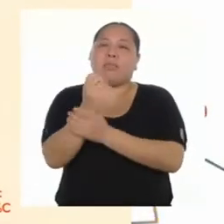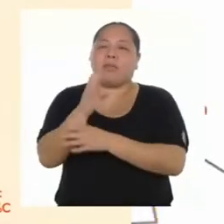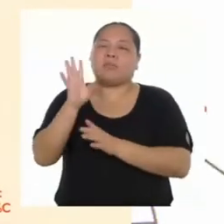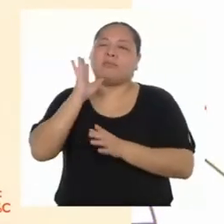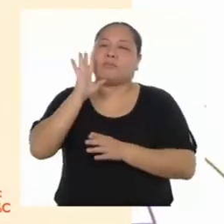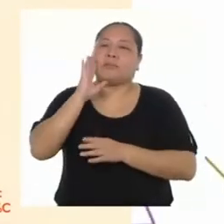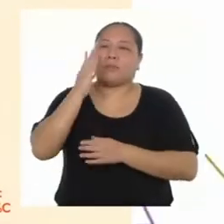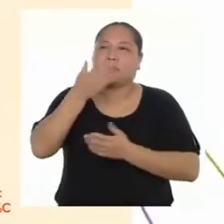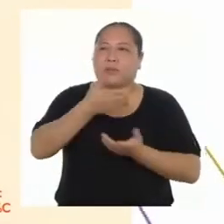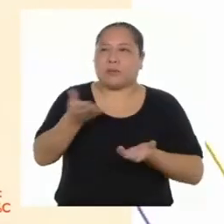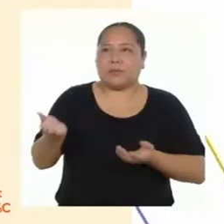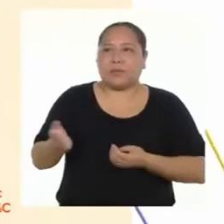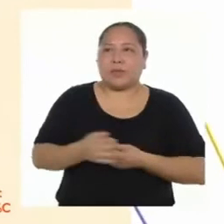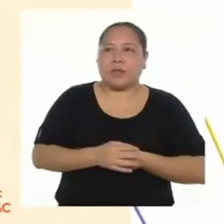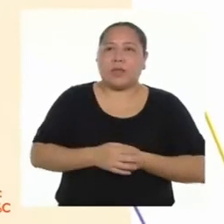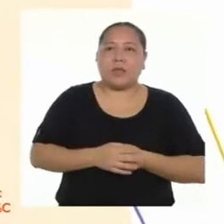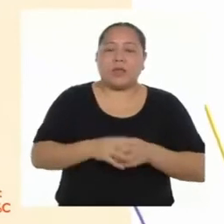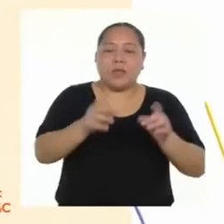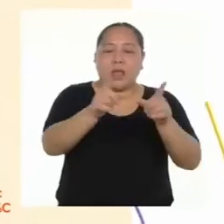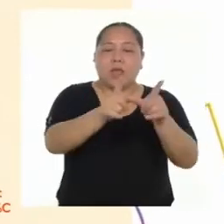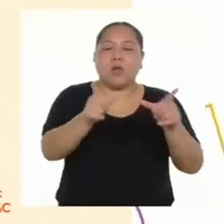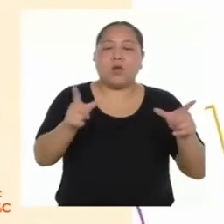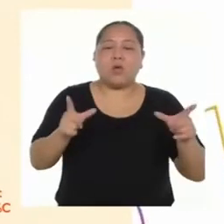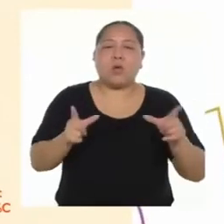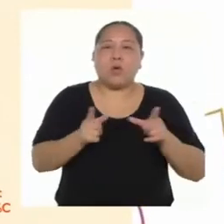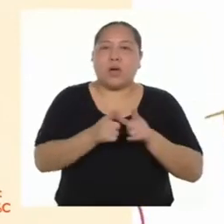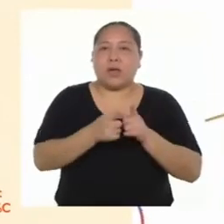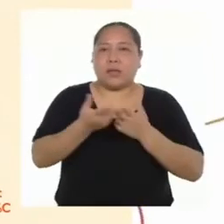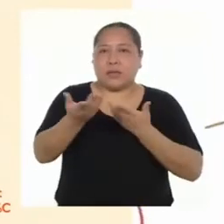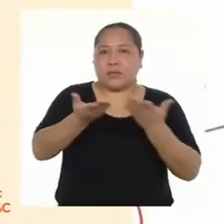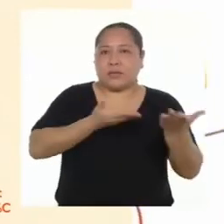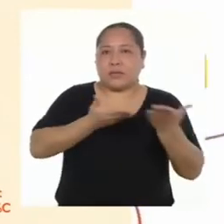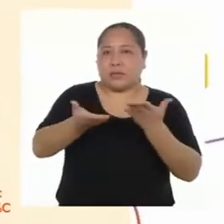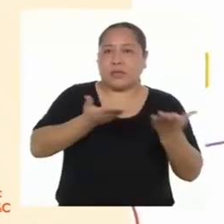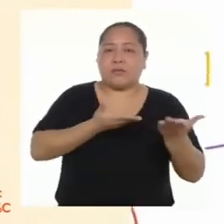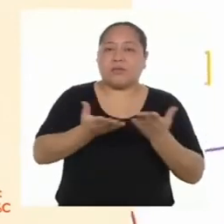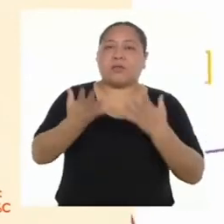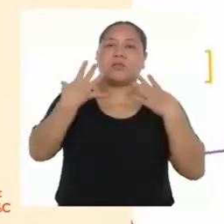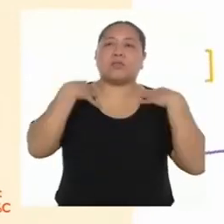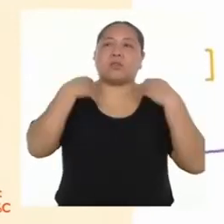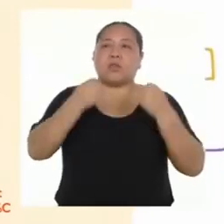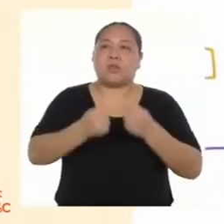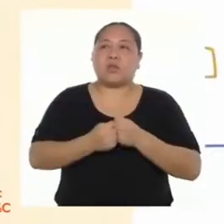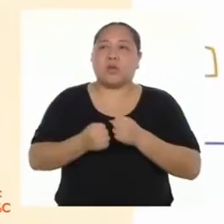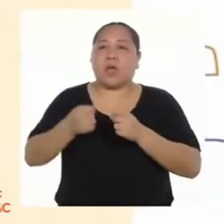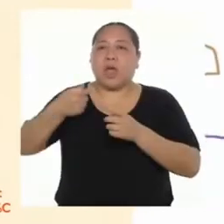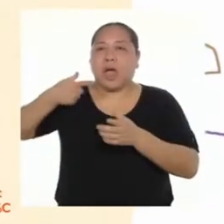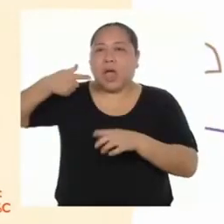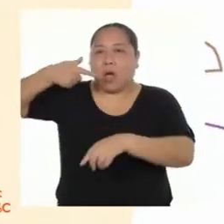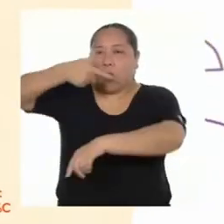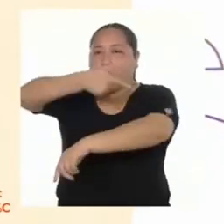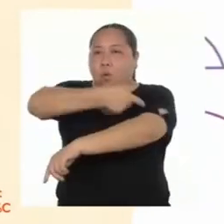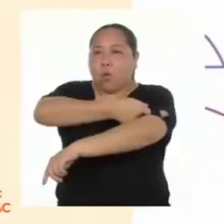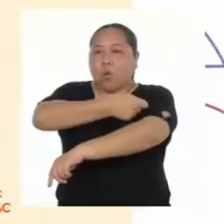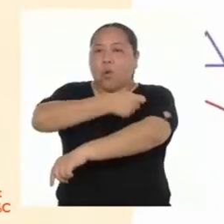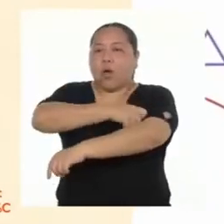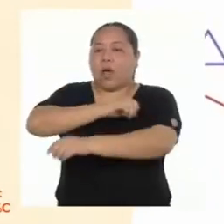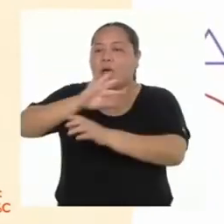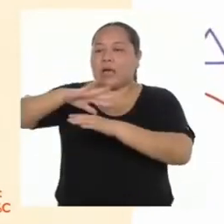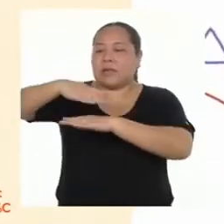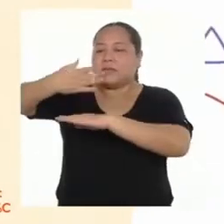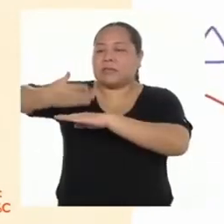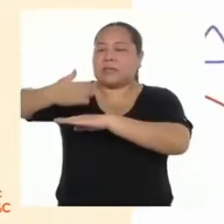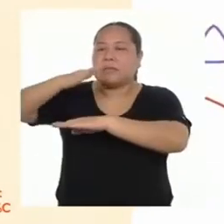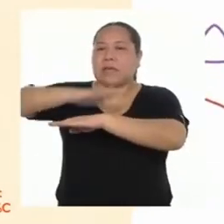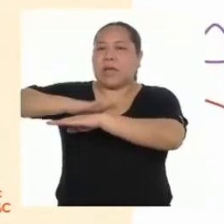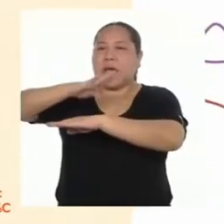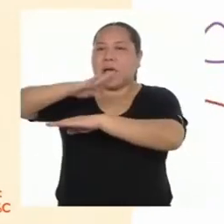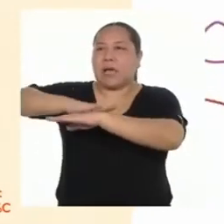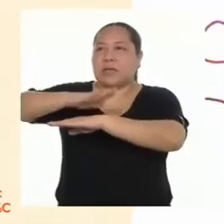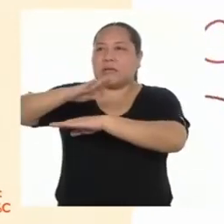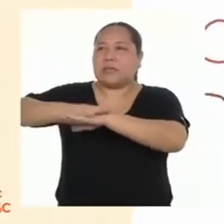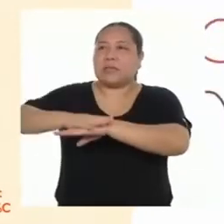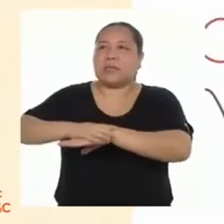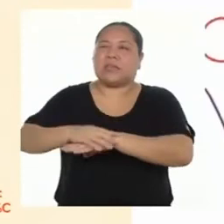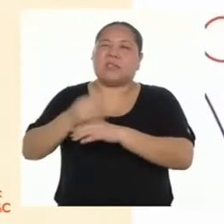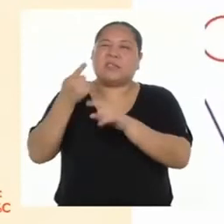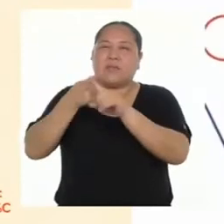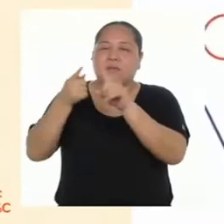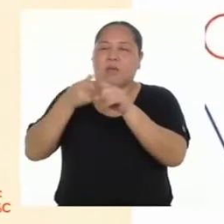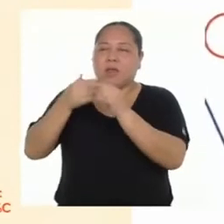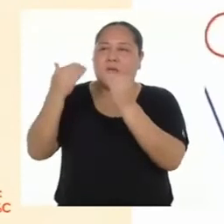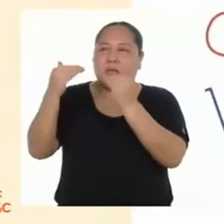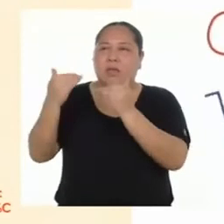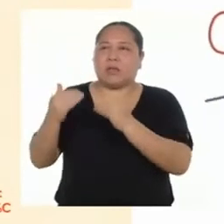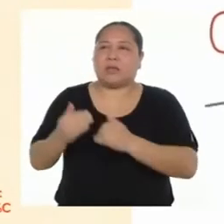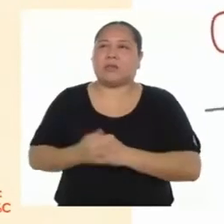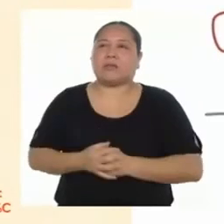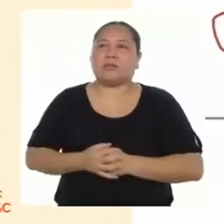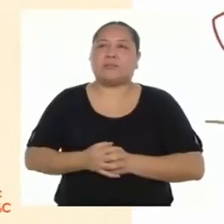etc. Residuo de establecimiento de atención de salud, agujas, gasas, algodones, órganos patológicos,